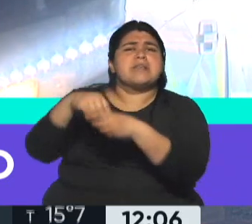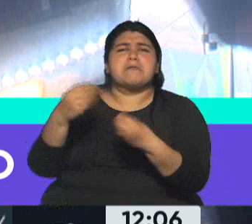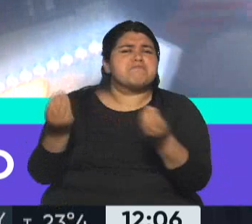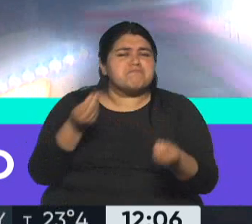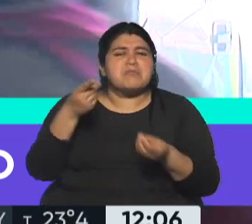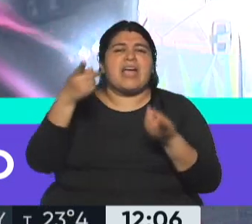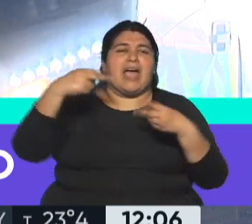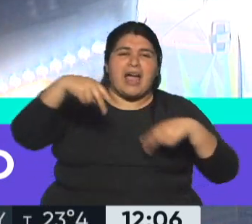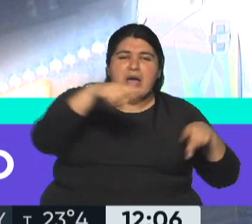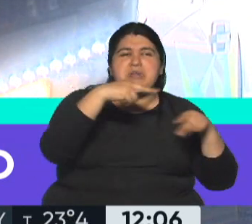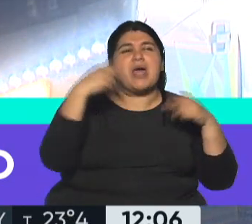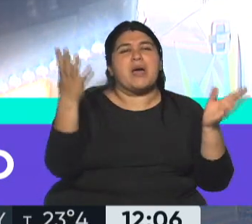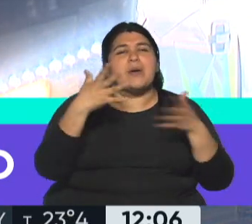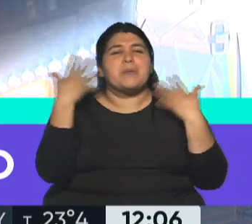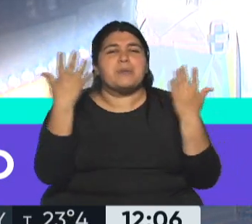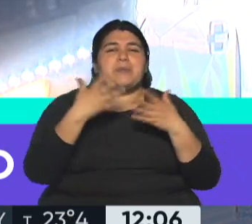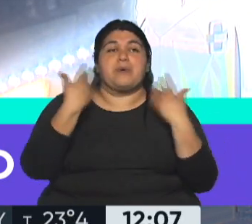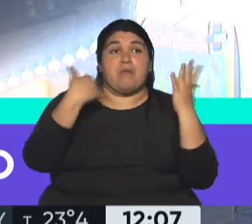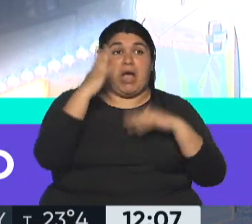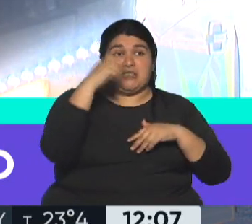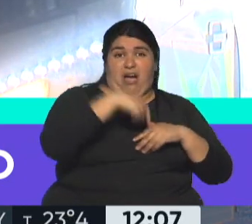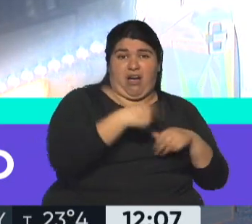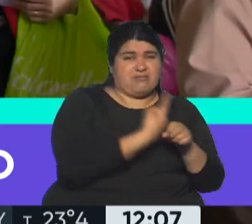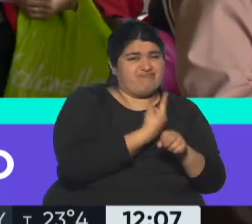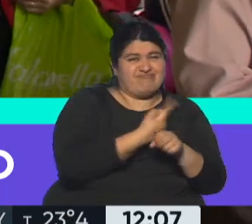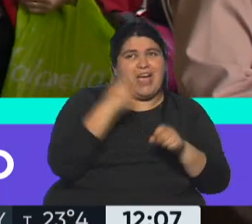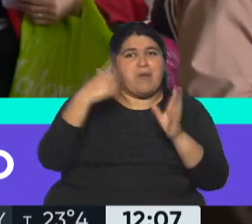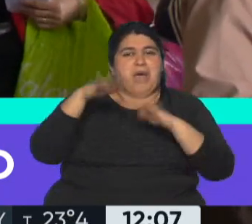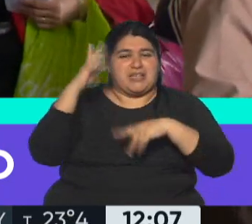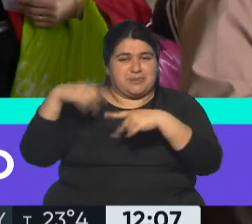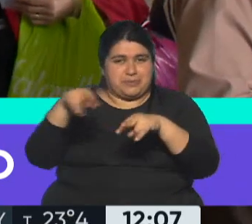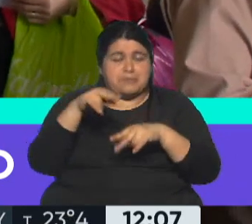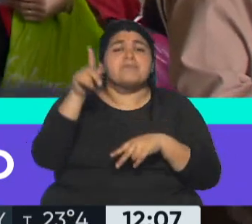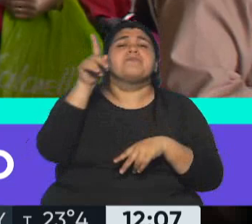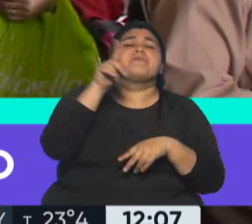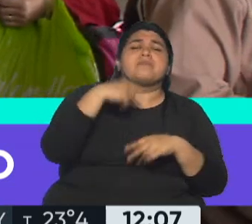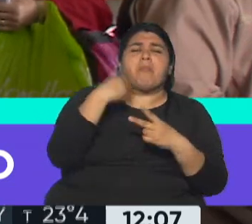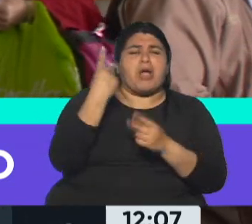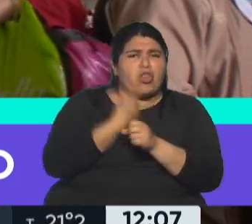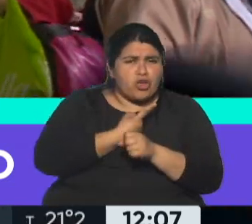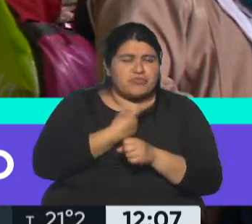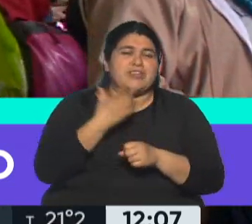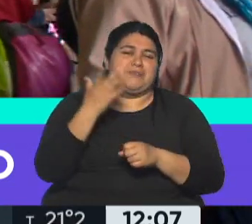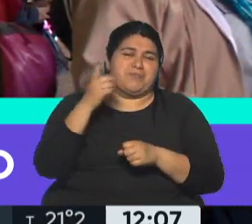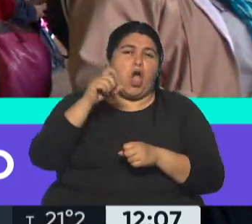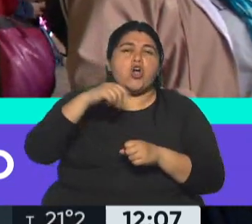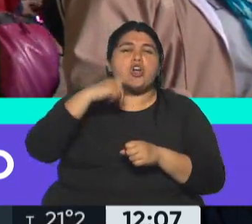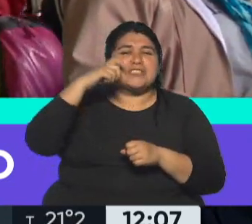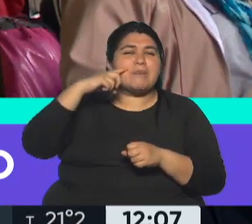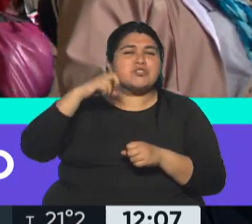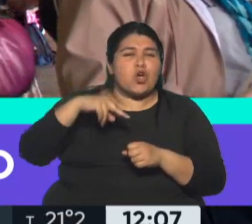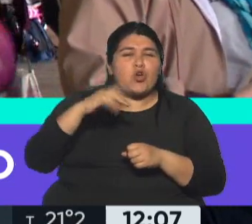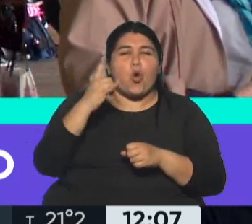salir, caminar, estar al aire libre. Mucho de lo que acá no se puede. A Concepción del Uruguay. ¿Vacaciones, a ver a la familia? A ver una